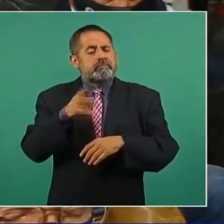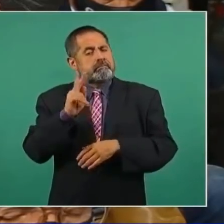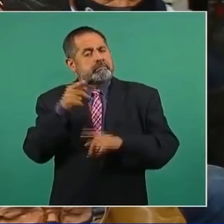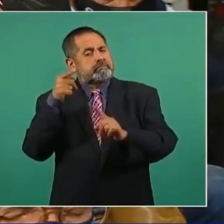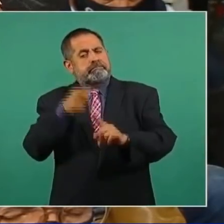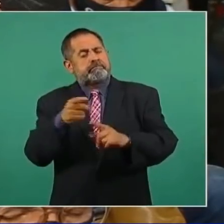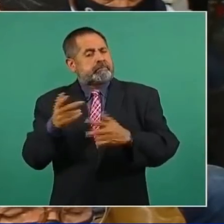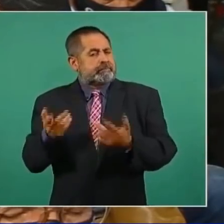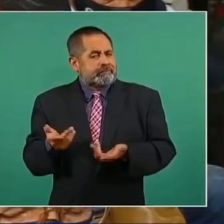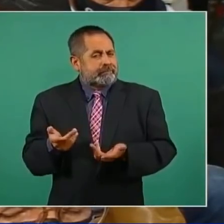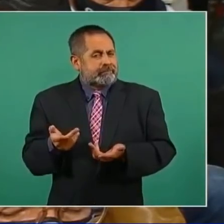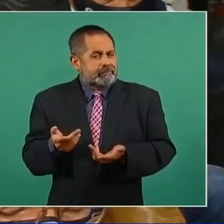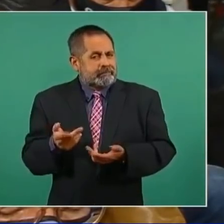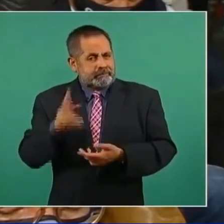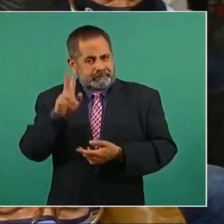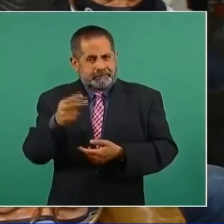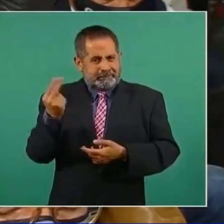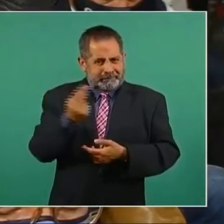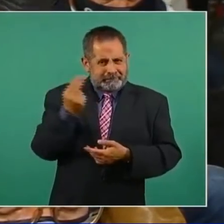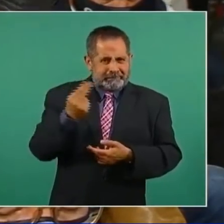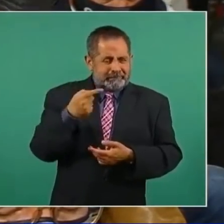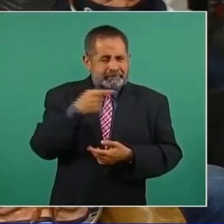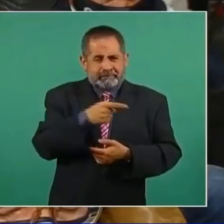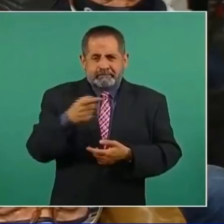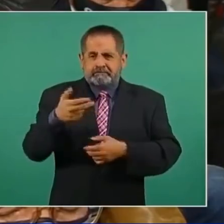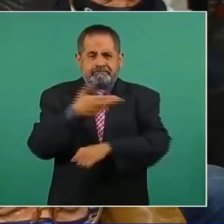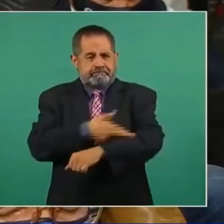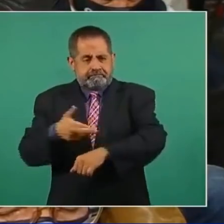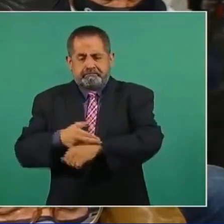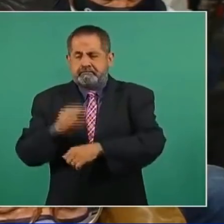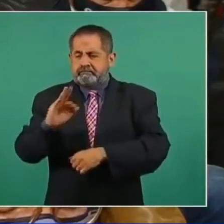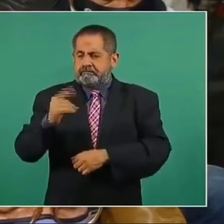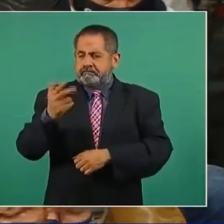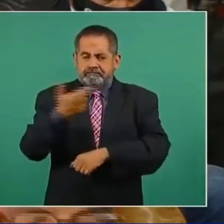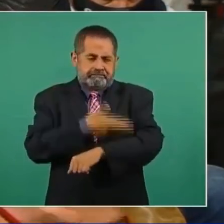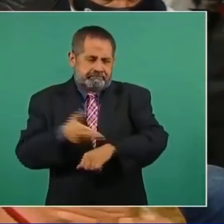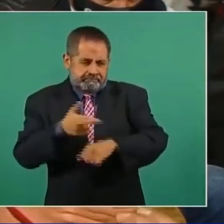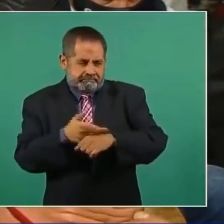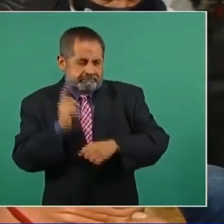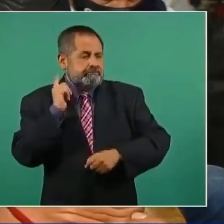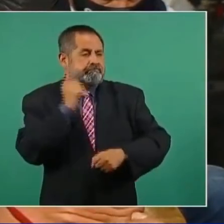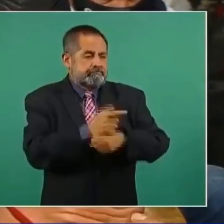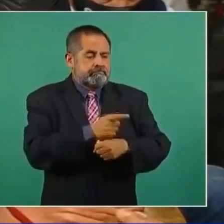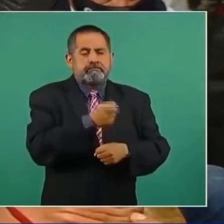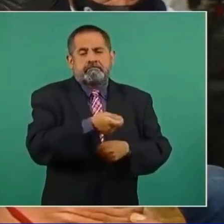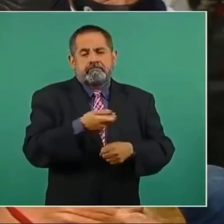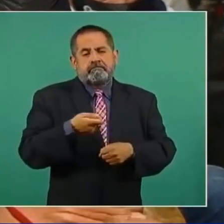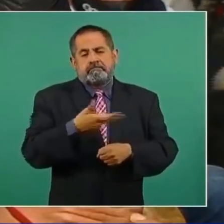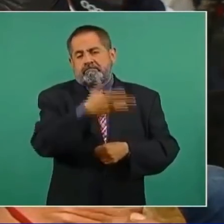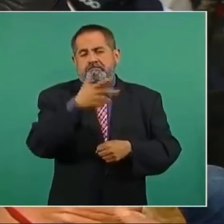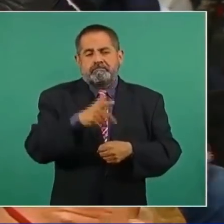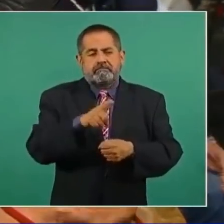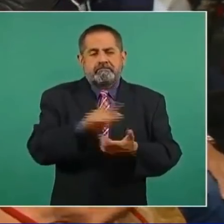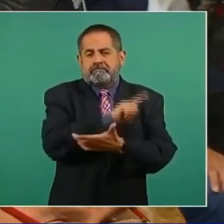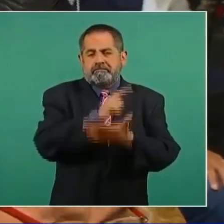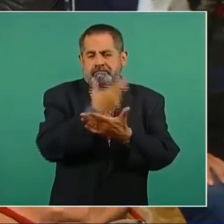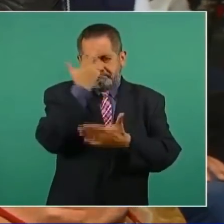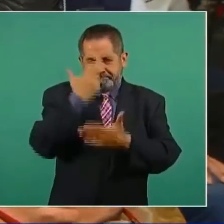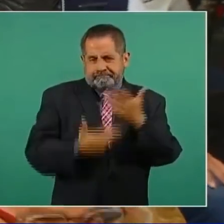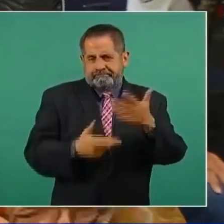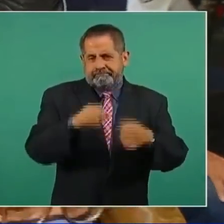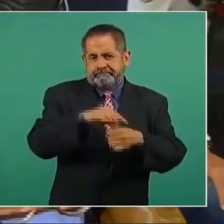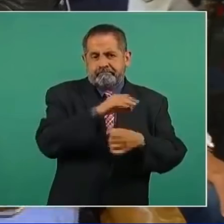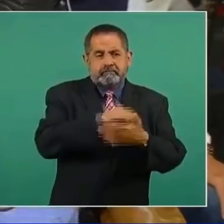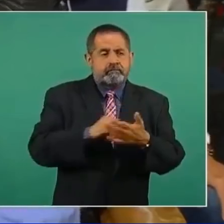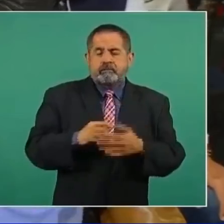si es necesario ese tipo de acciones que pudieran llevar a una especie de pues delito electoral, precisamente por haber